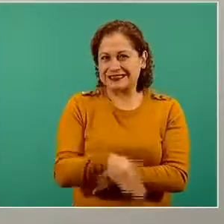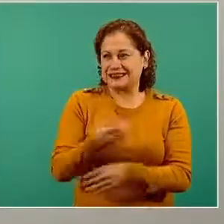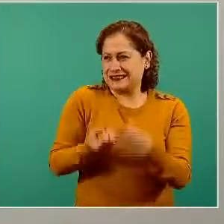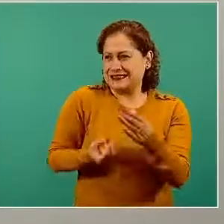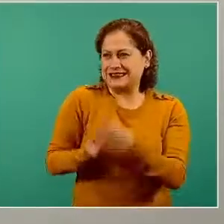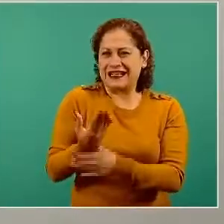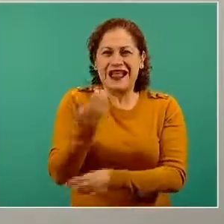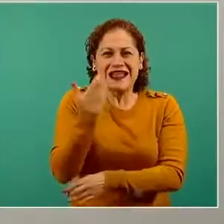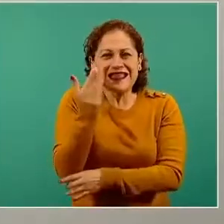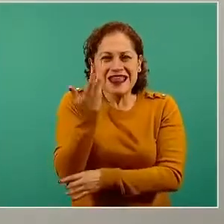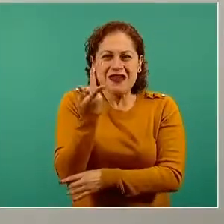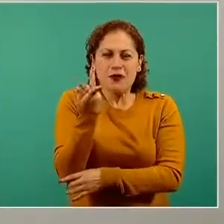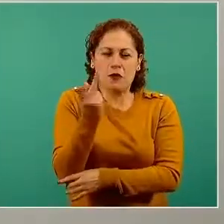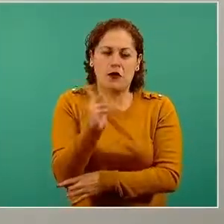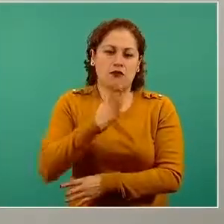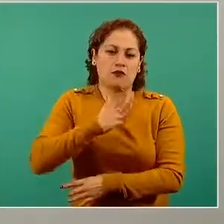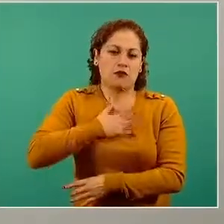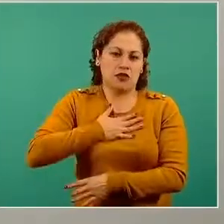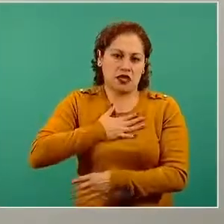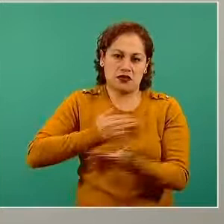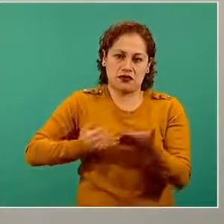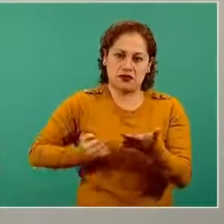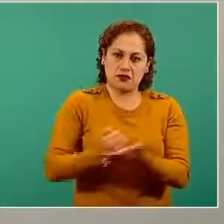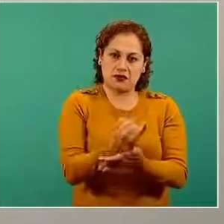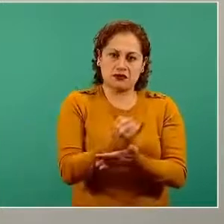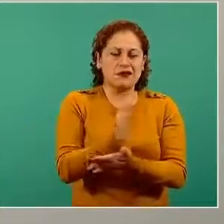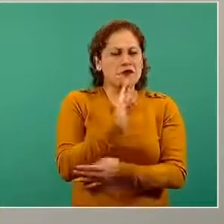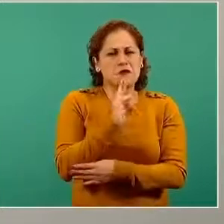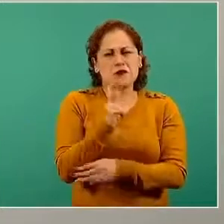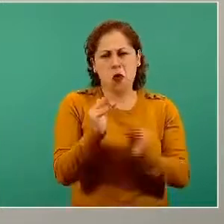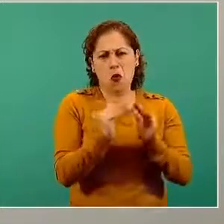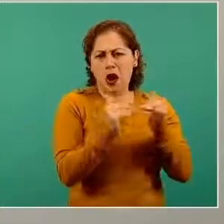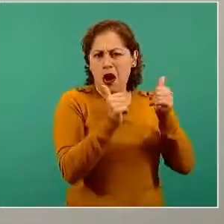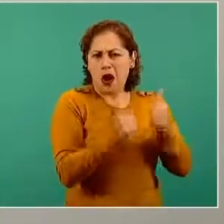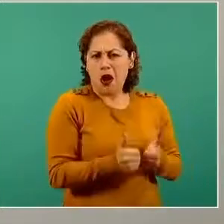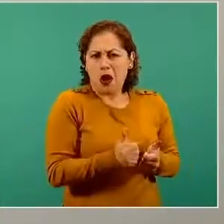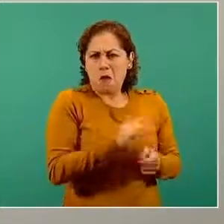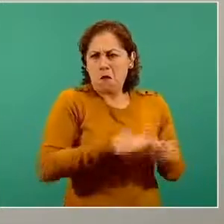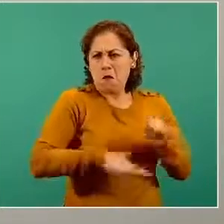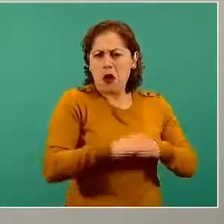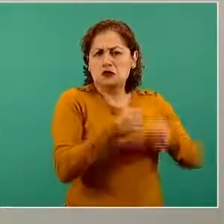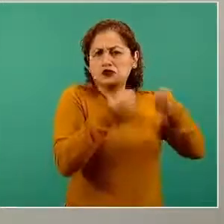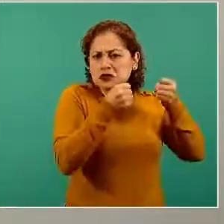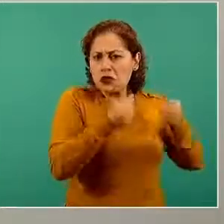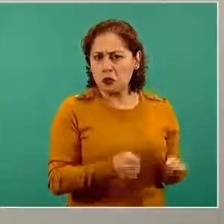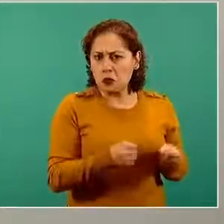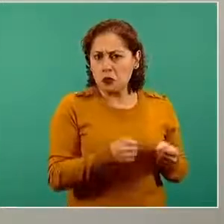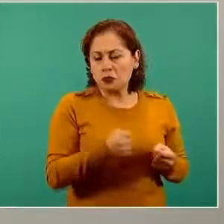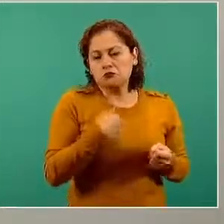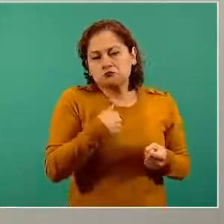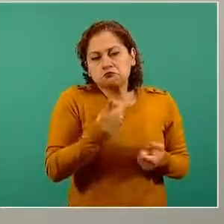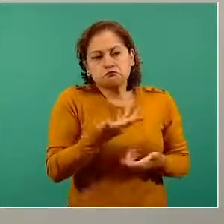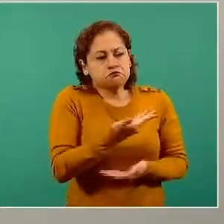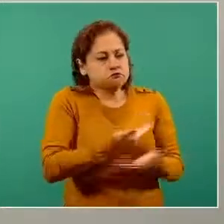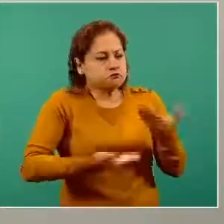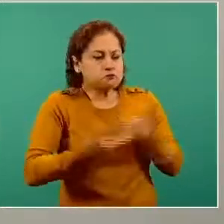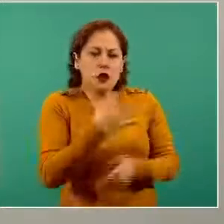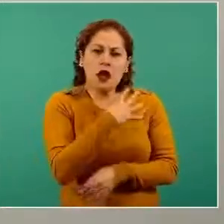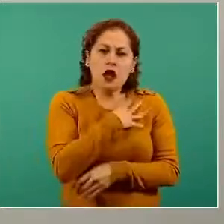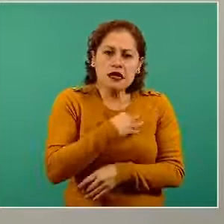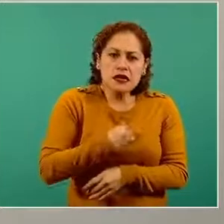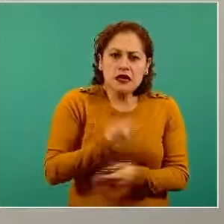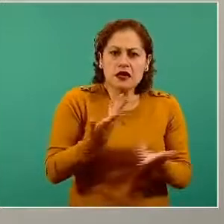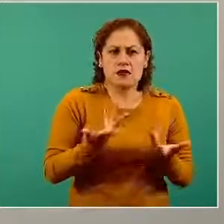tiempo suficiente para programar actividades al interior de mi hogar, de convivencia con mis hijos, con